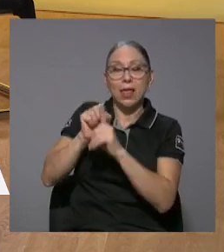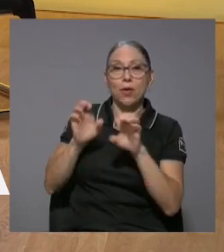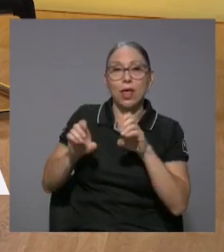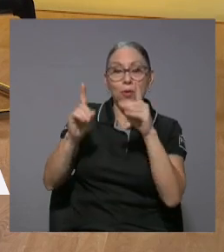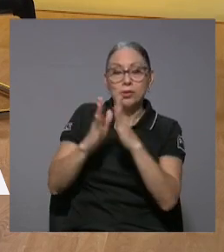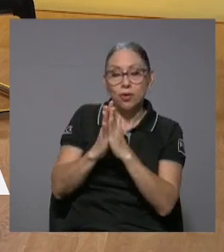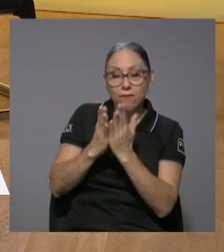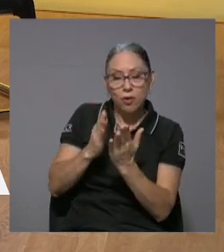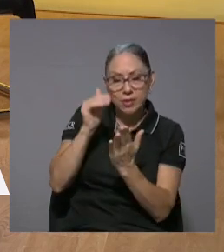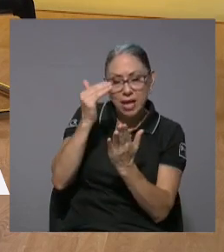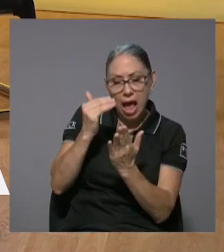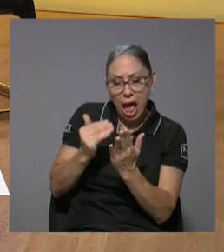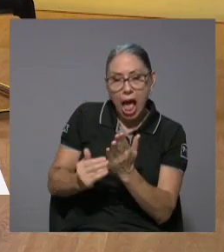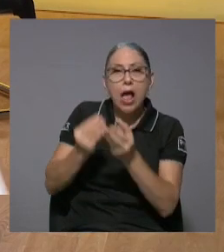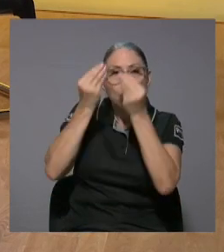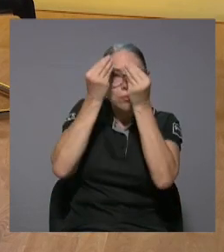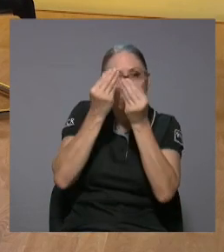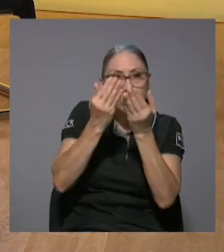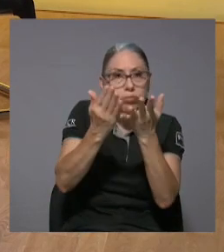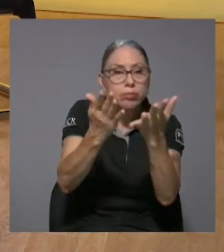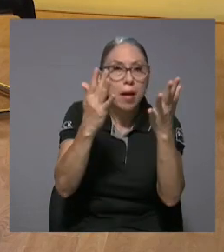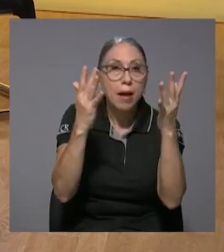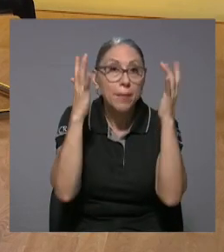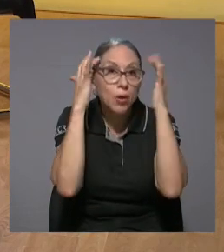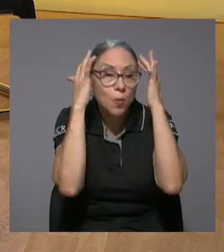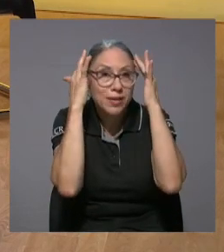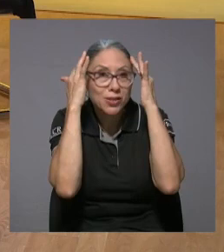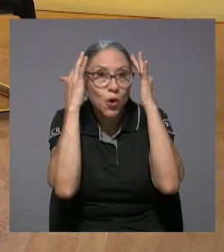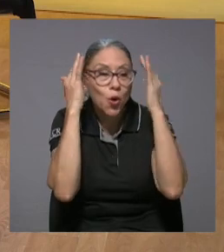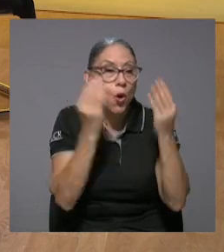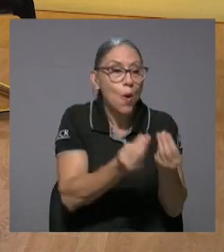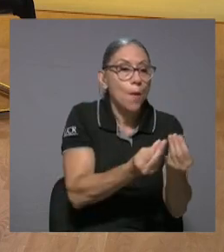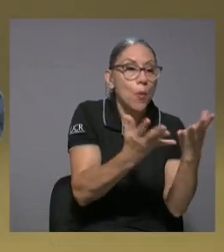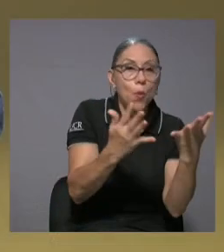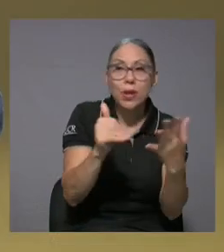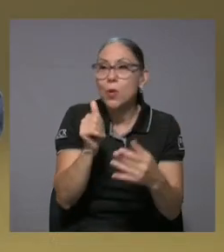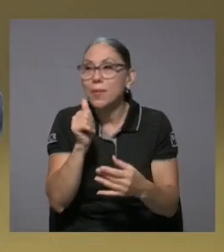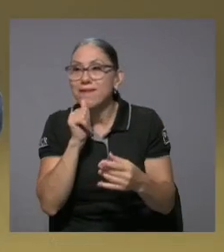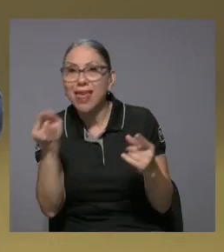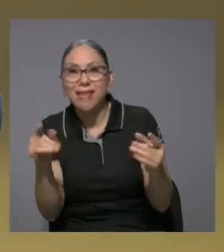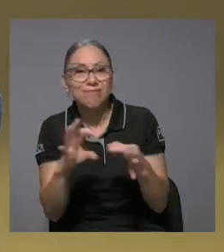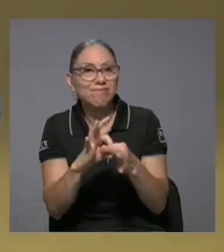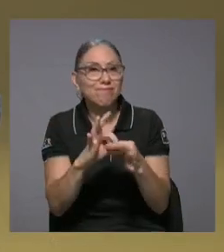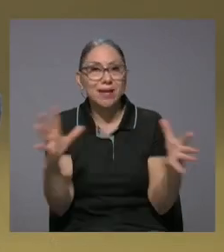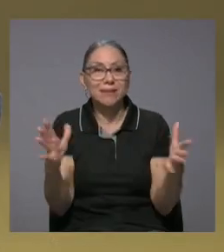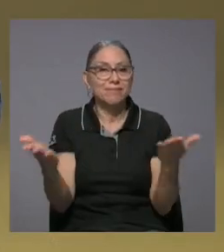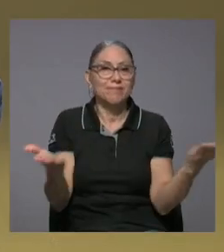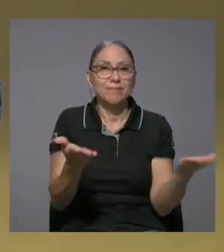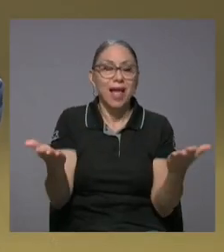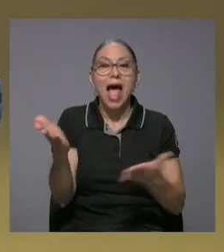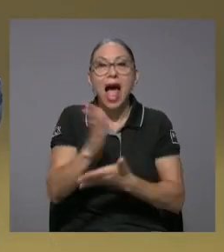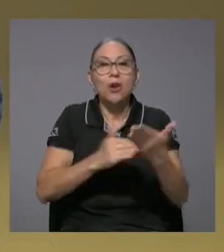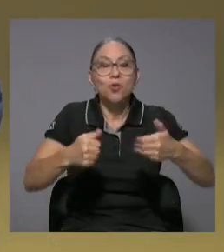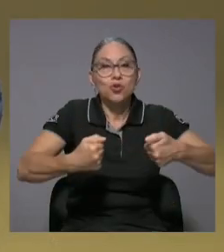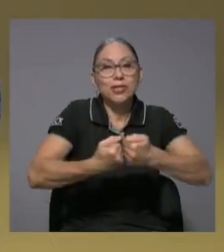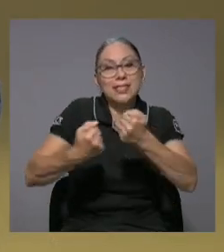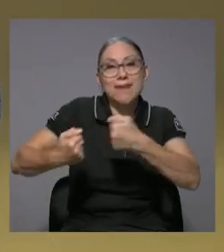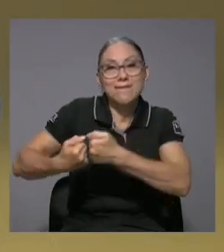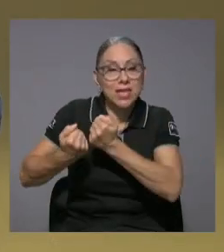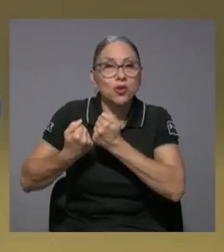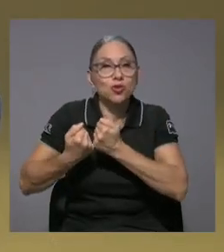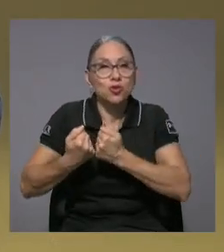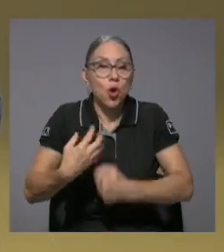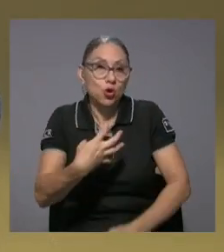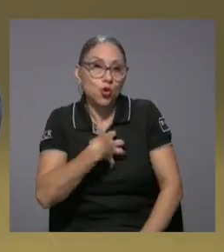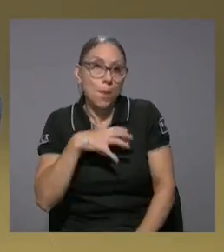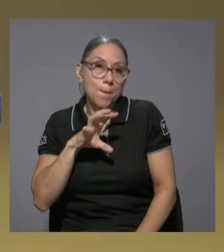gran preocupación esta gobernanza desarticulada entre el sector público y privado. Hay desafíos que son propios del segmento,